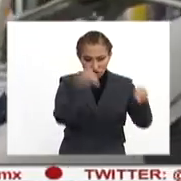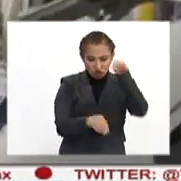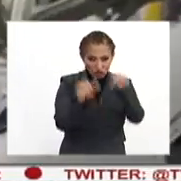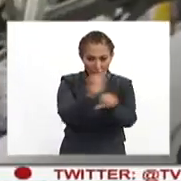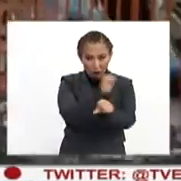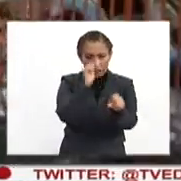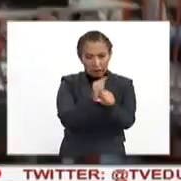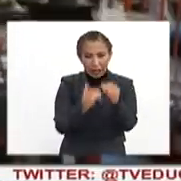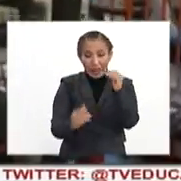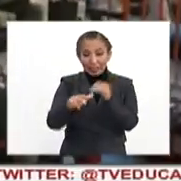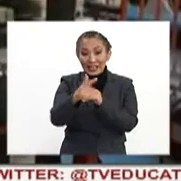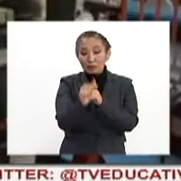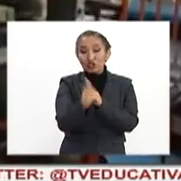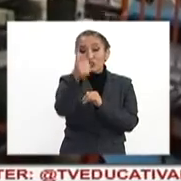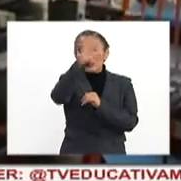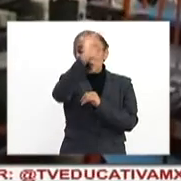aumentó